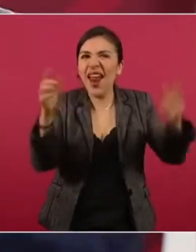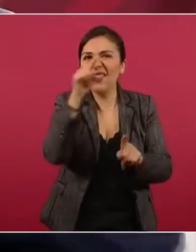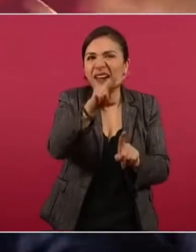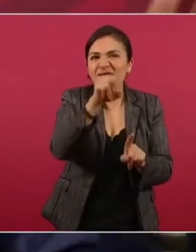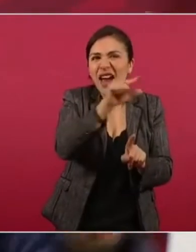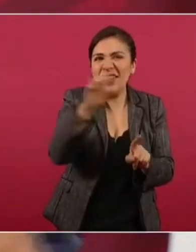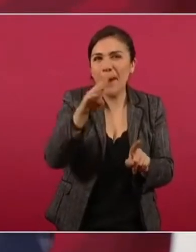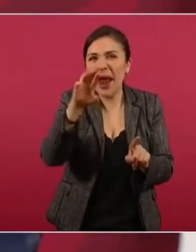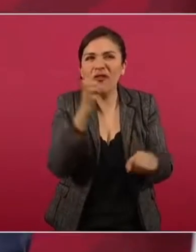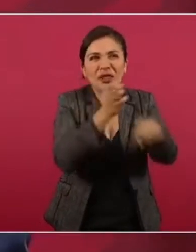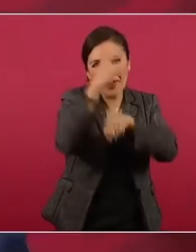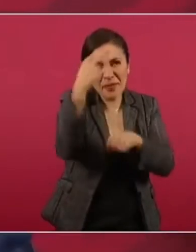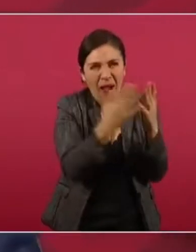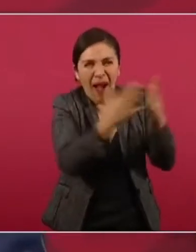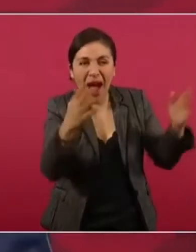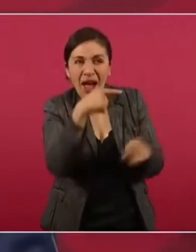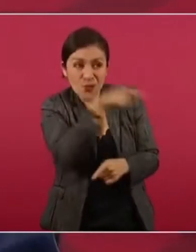No hay ninguna prueba.